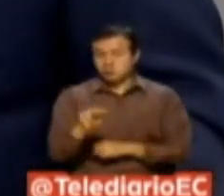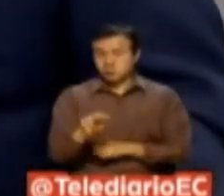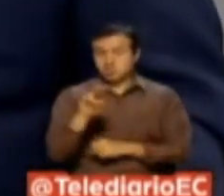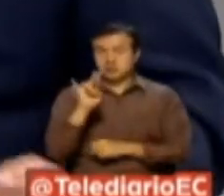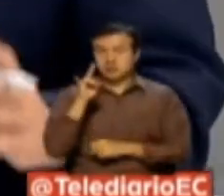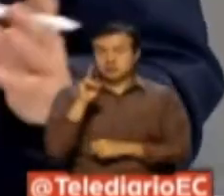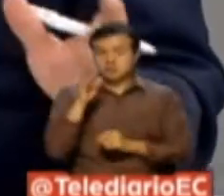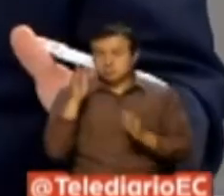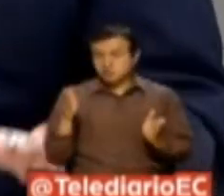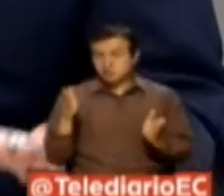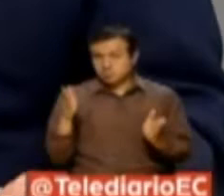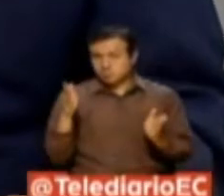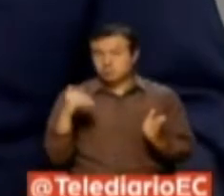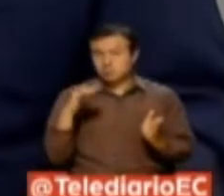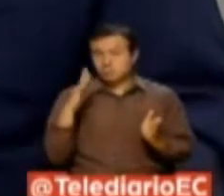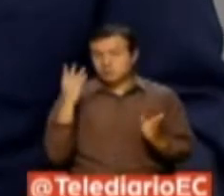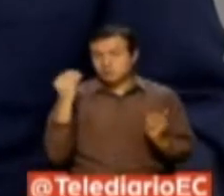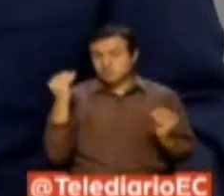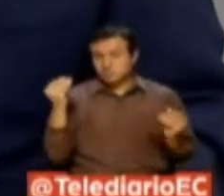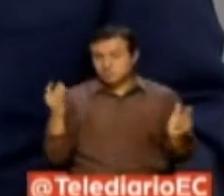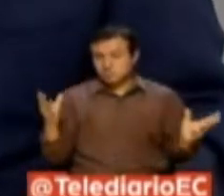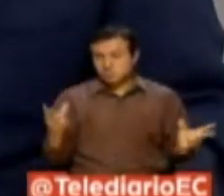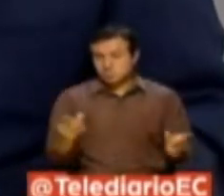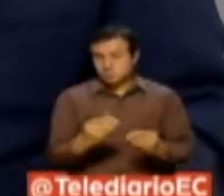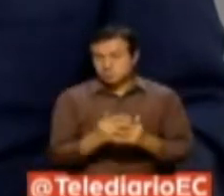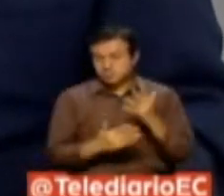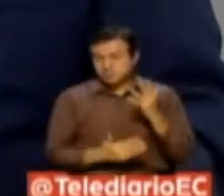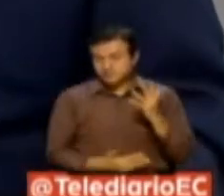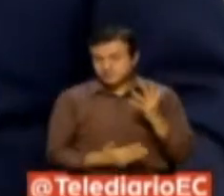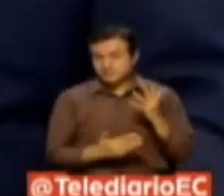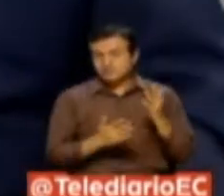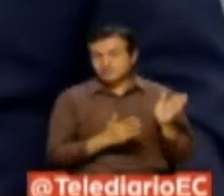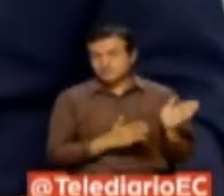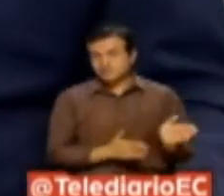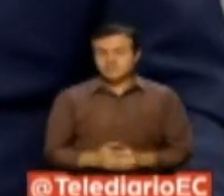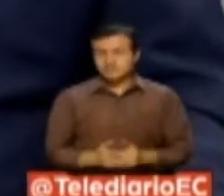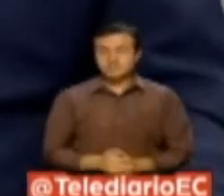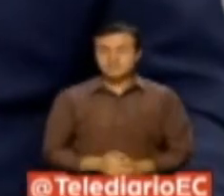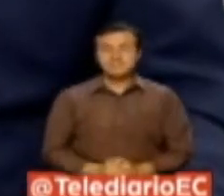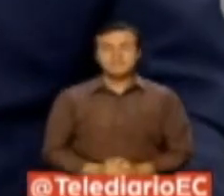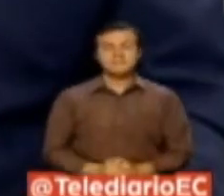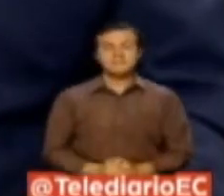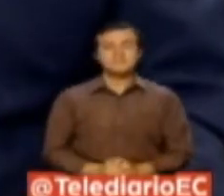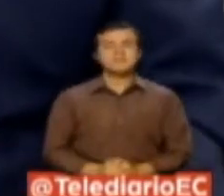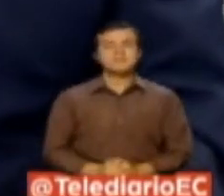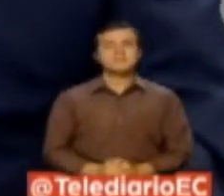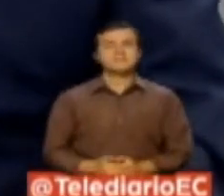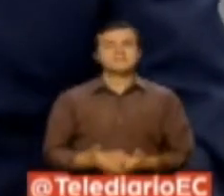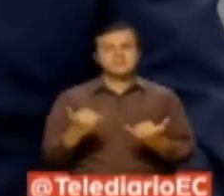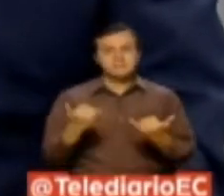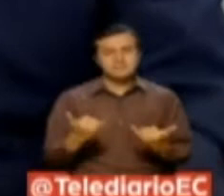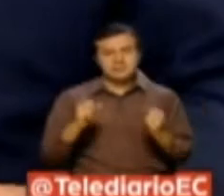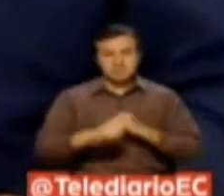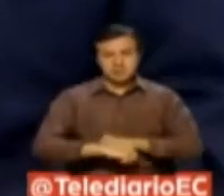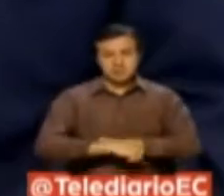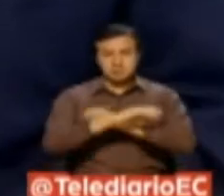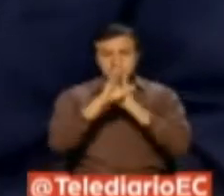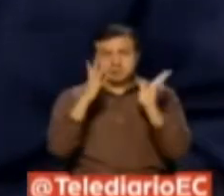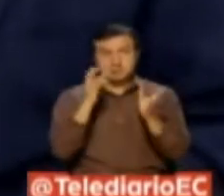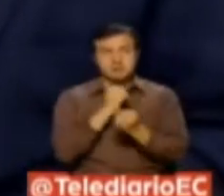2017 más los costos financieros correspondientes estamos esta mañana como lo